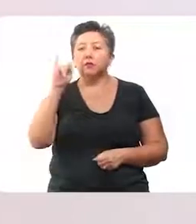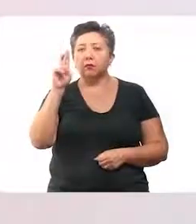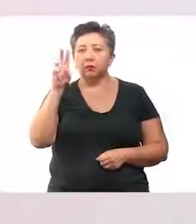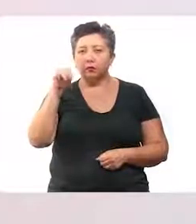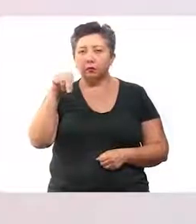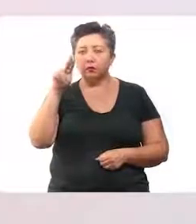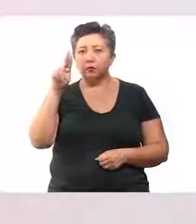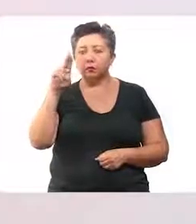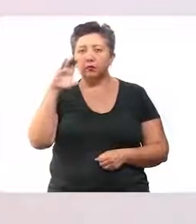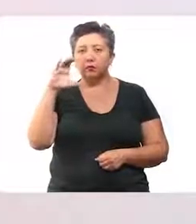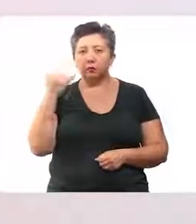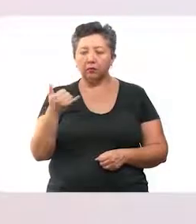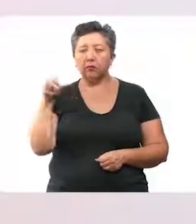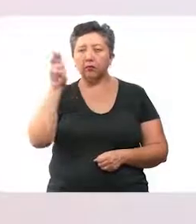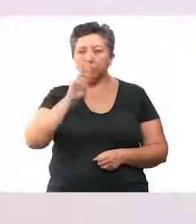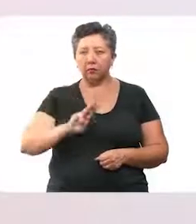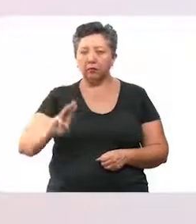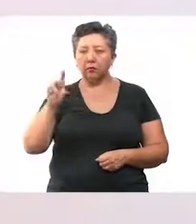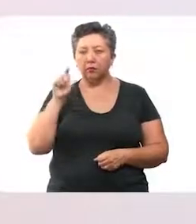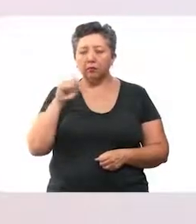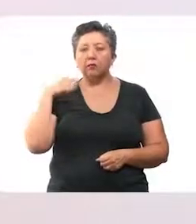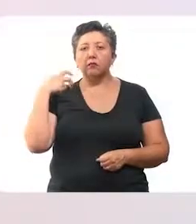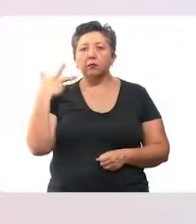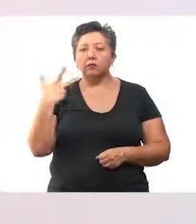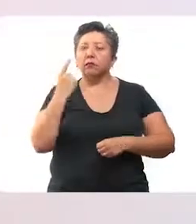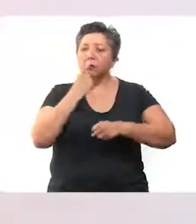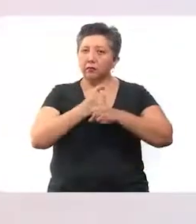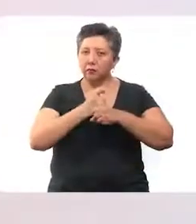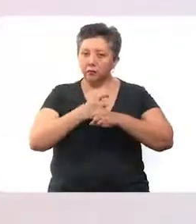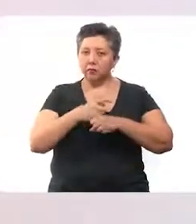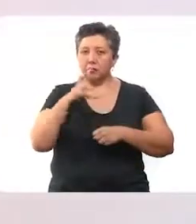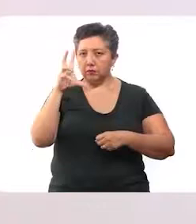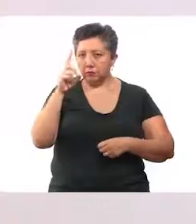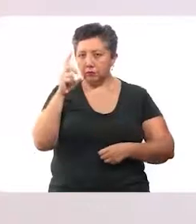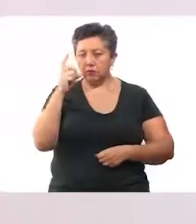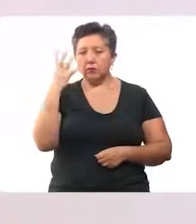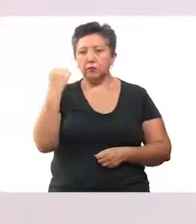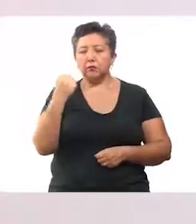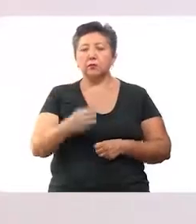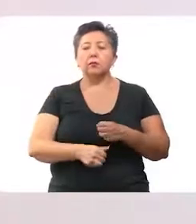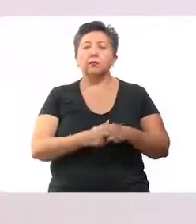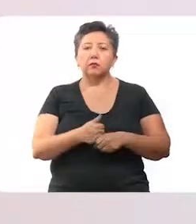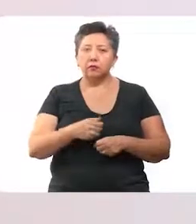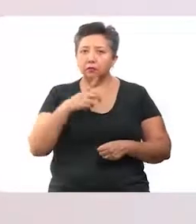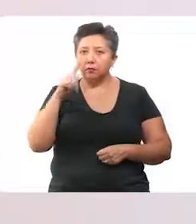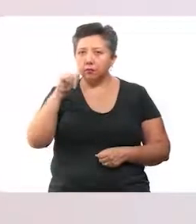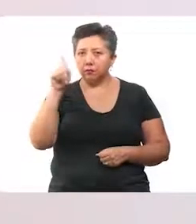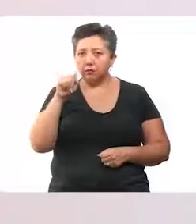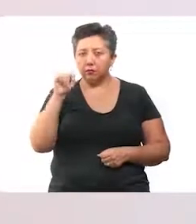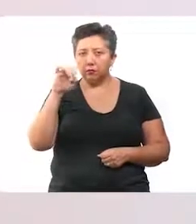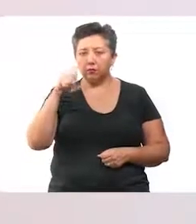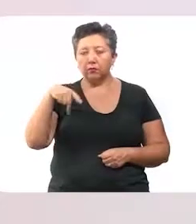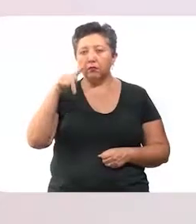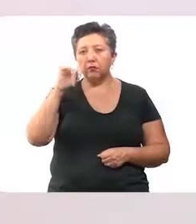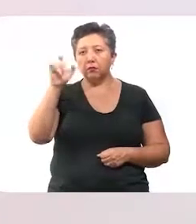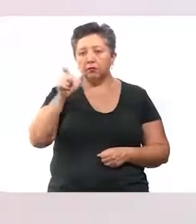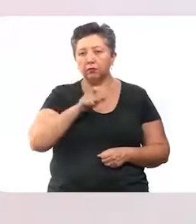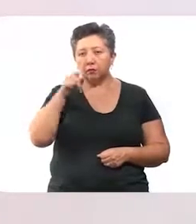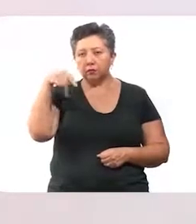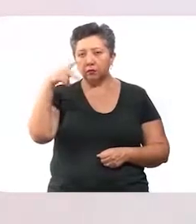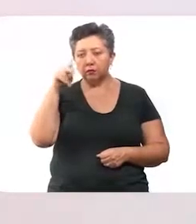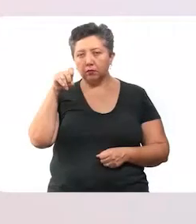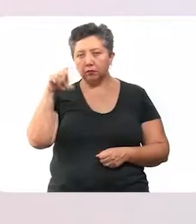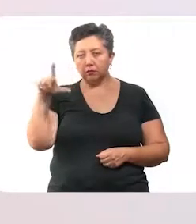Timucuy. El miércoles 28 iniciará la primera dosis de 30 a 39 años en Sisantún, Tixcacalcupul,